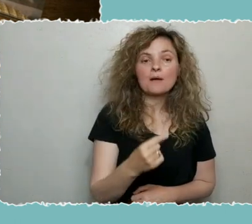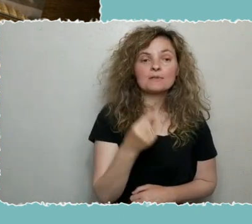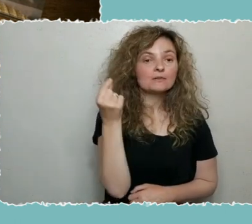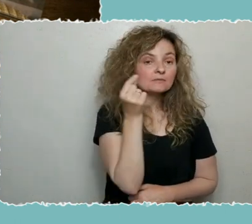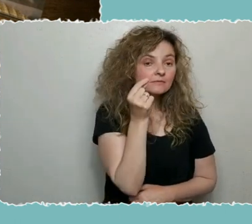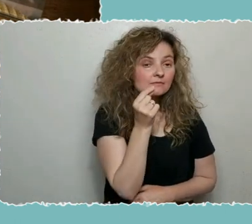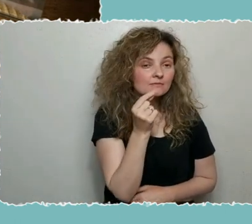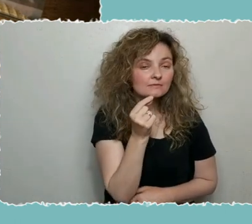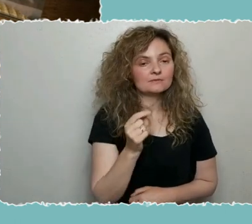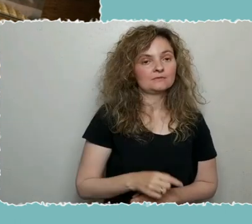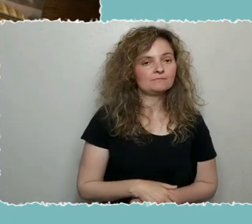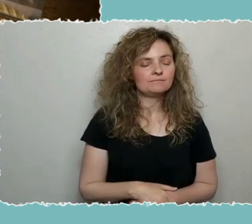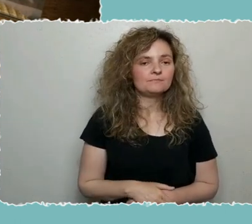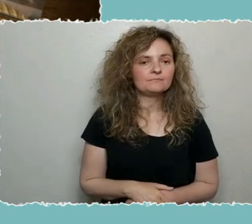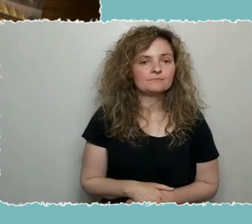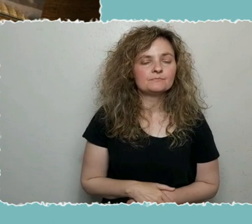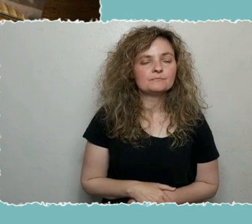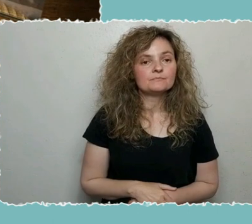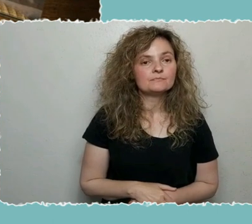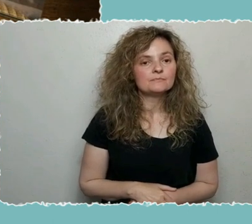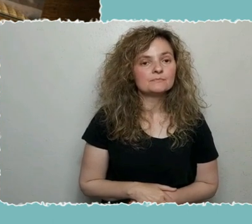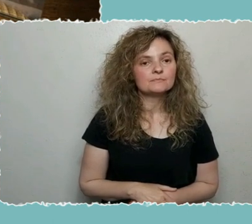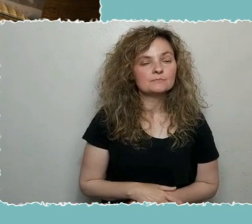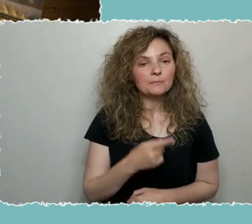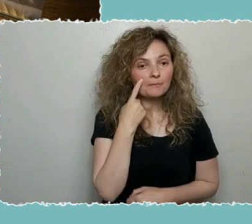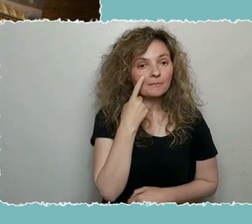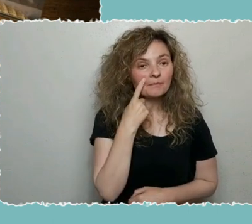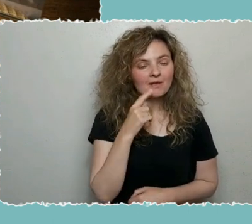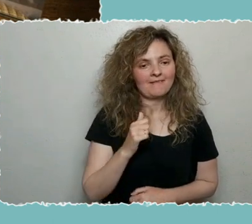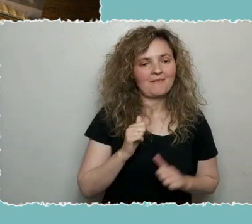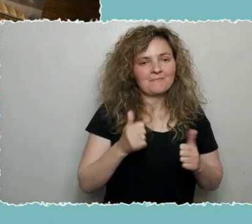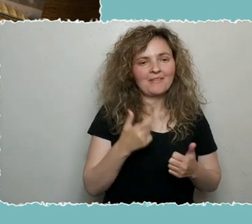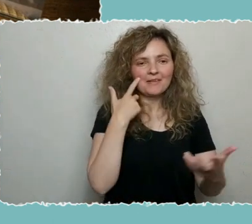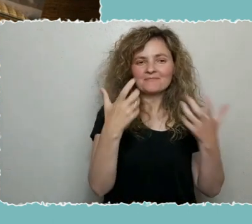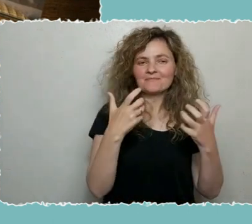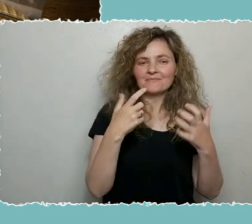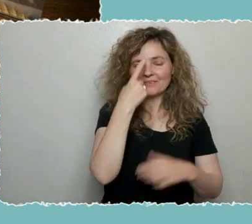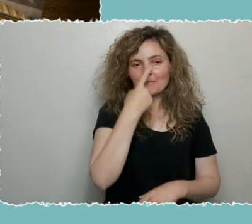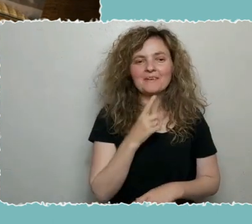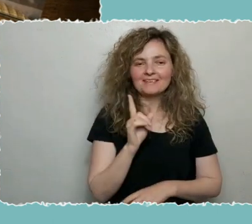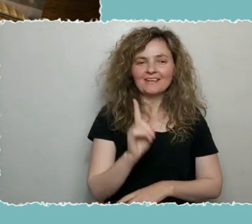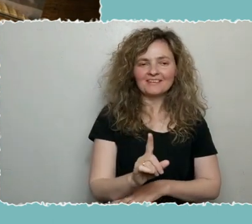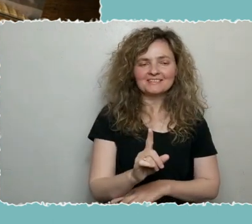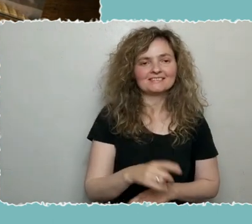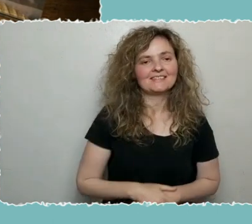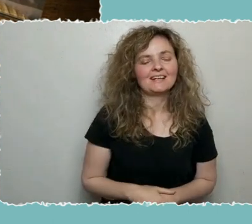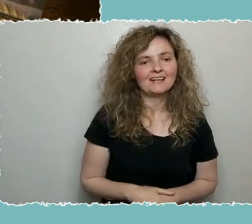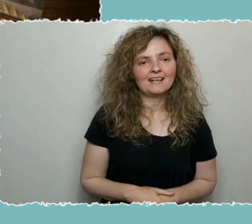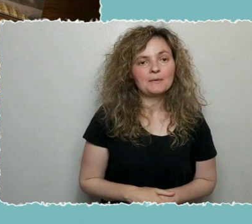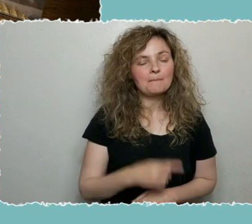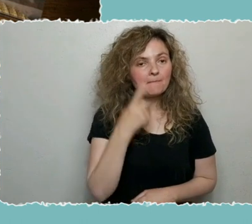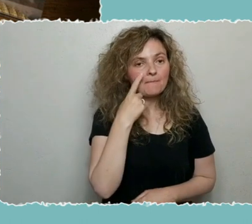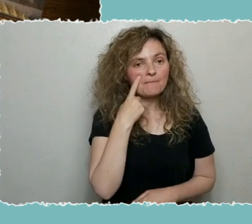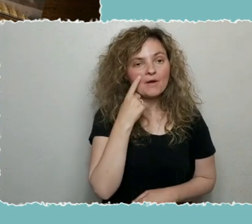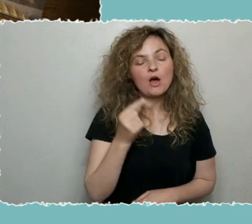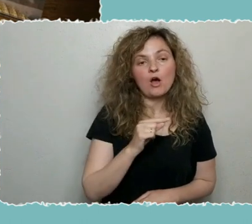Tamén dentro do peteiro facemos outro borranchiño. E xa vedes como vai aparecendo o noso protagonista. Imos facer agora,